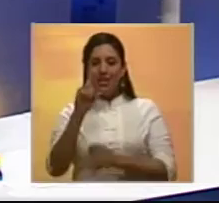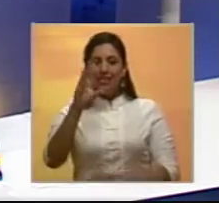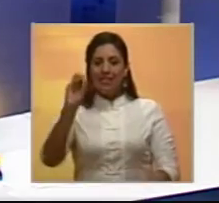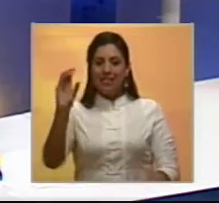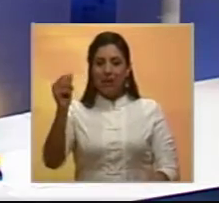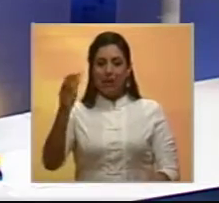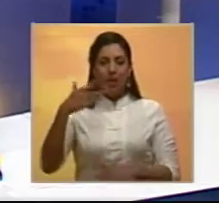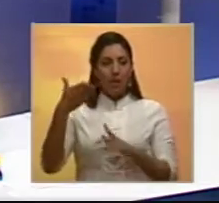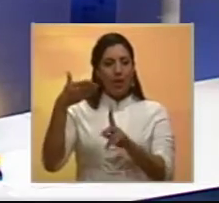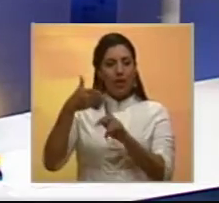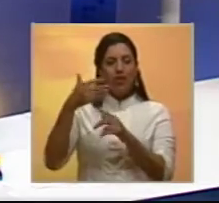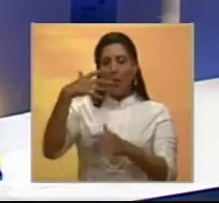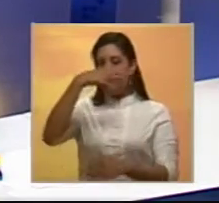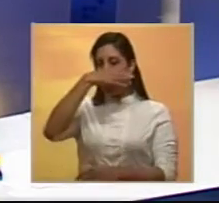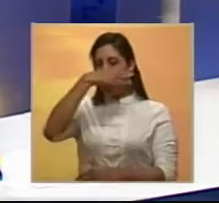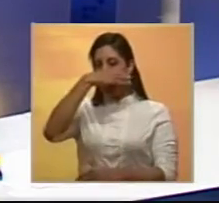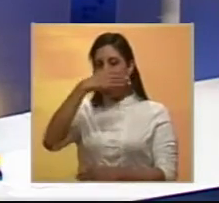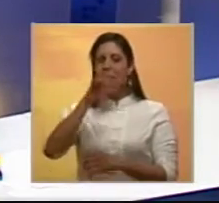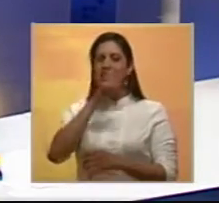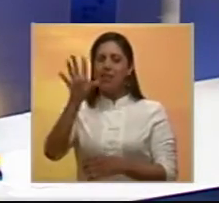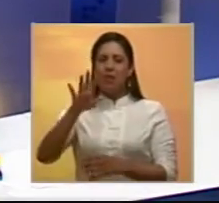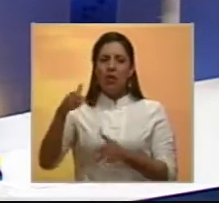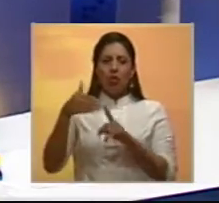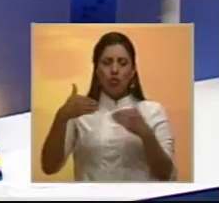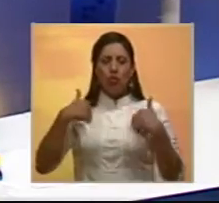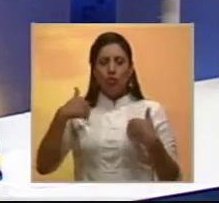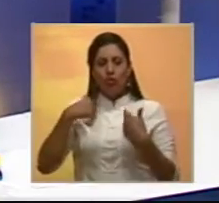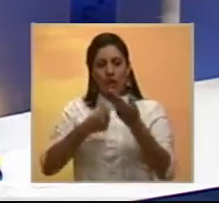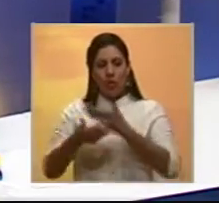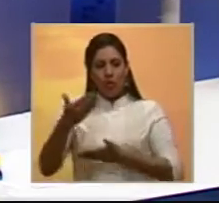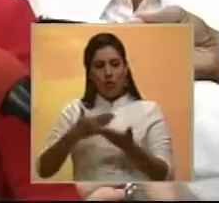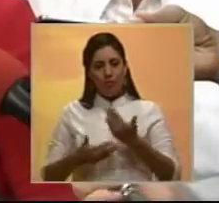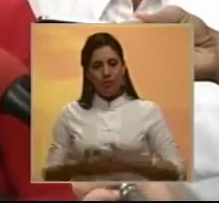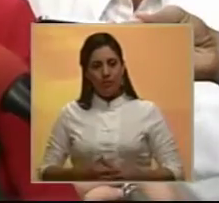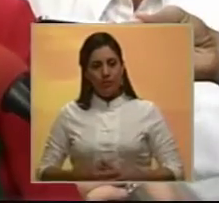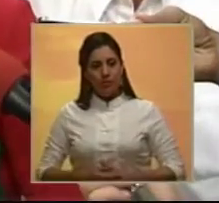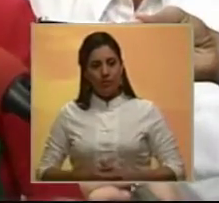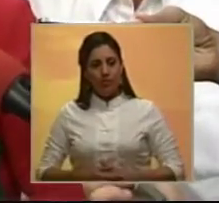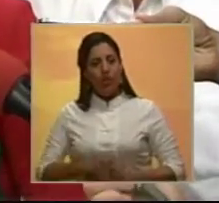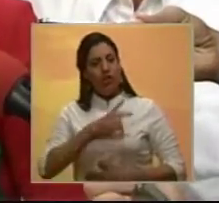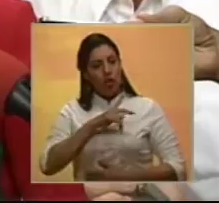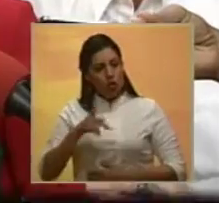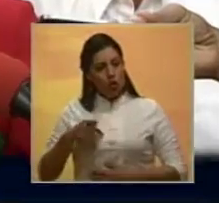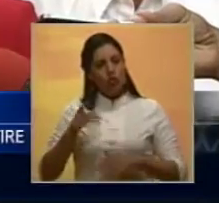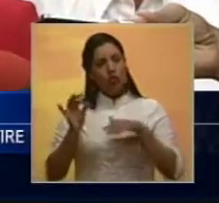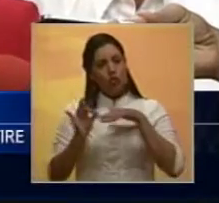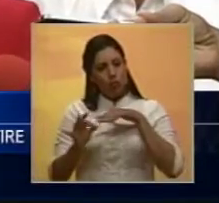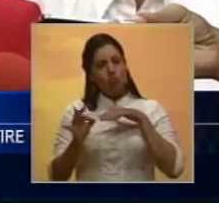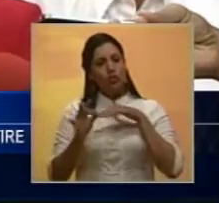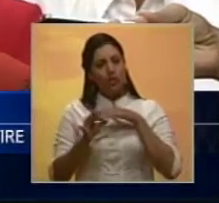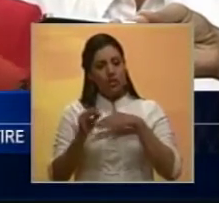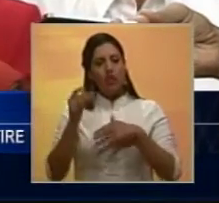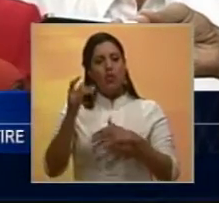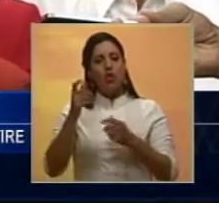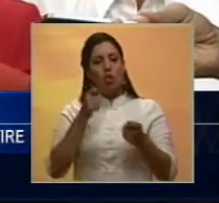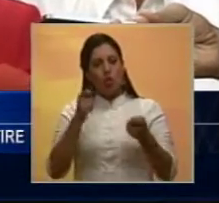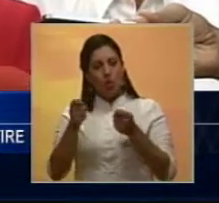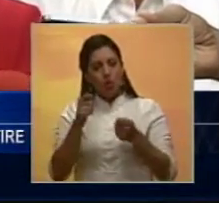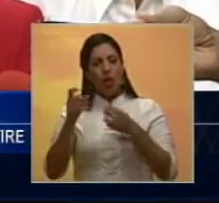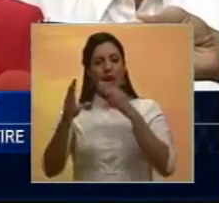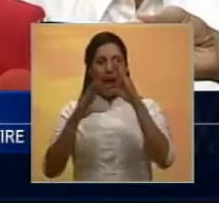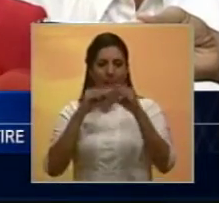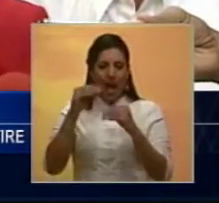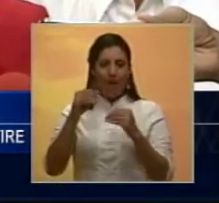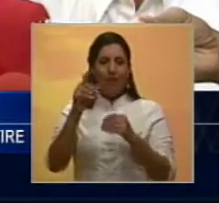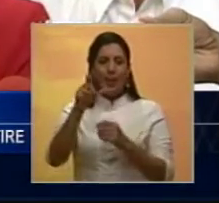bolívares para atacar las mafias que, a su juicio, atentaban contra la economía. Nosotros en el municipio se han venido controlando, hemos hablado